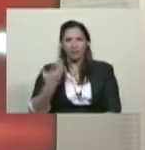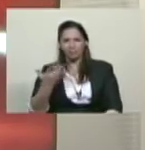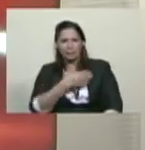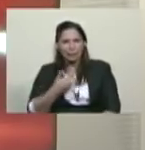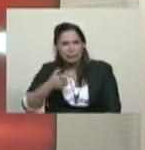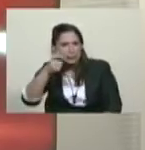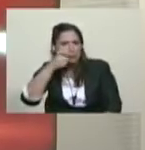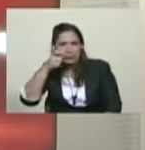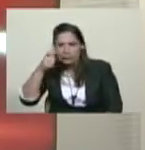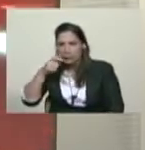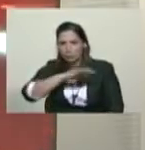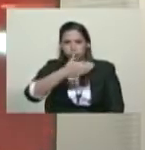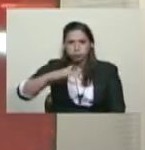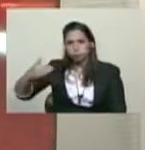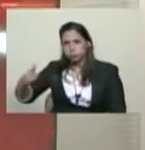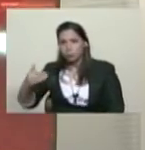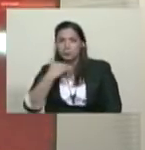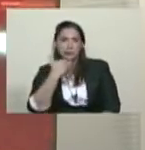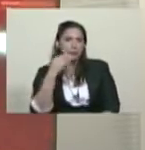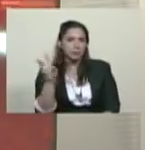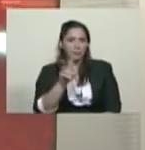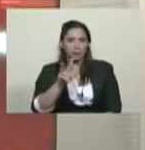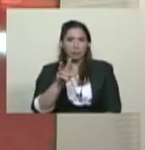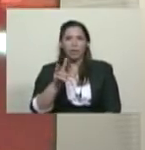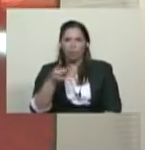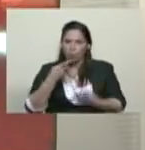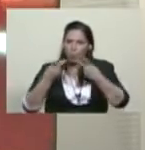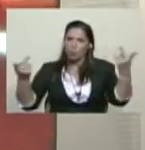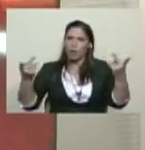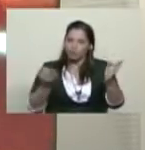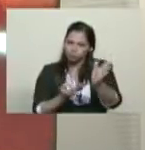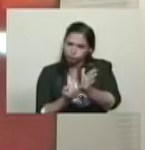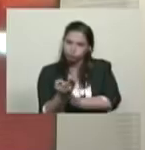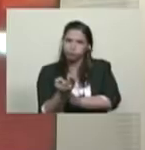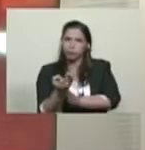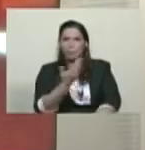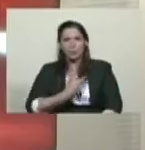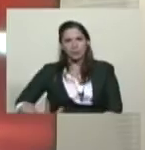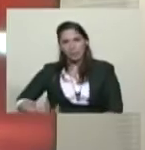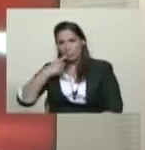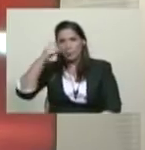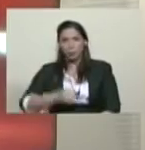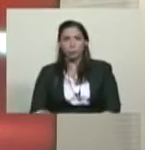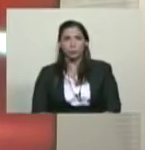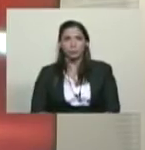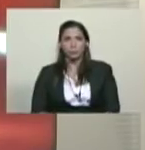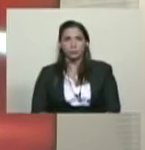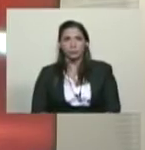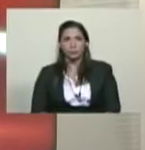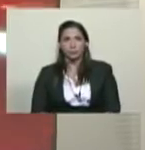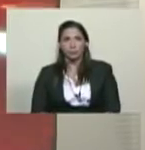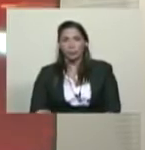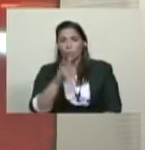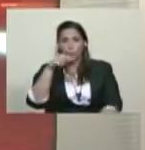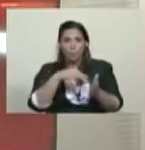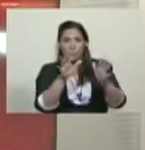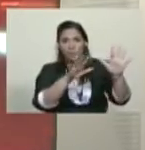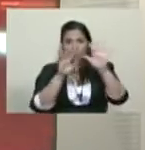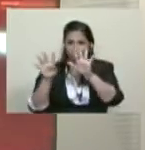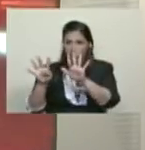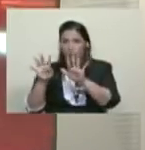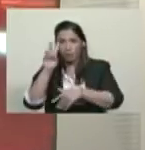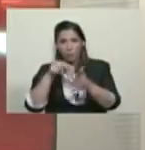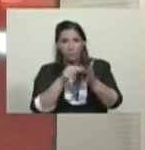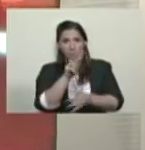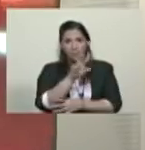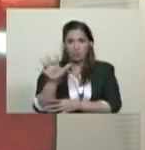Un comunicado que ratifica la lealtad en primera instancia al presidente de la República, Nicolás Maduro Moros, para el periodo 2019-2025 como su